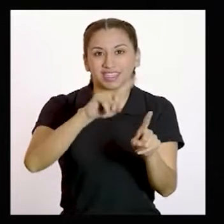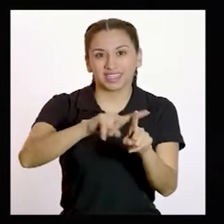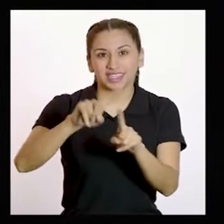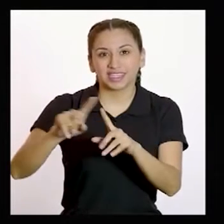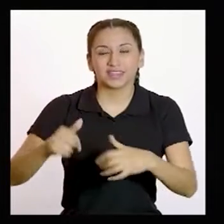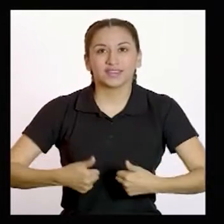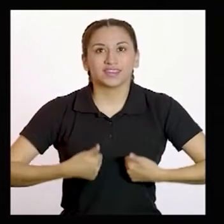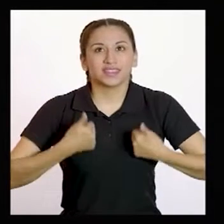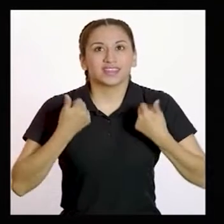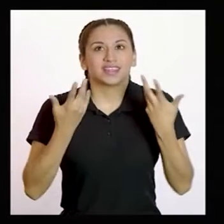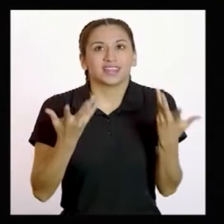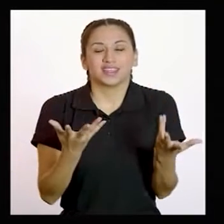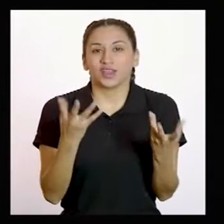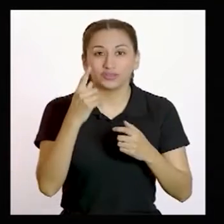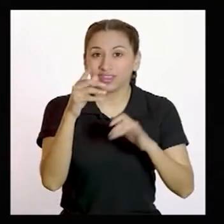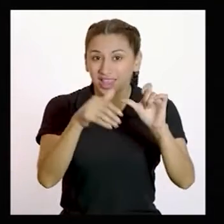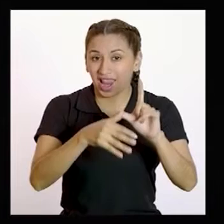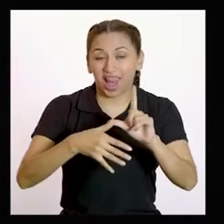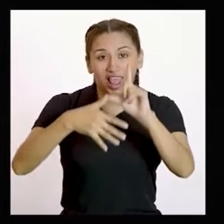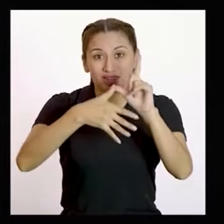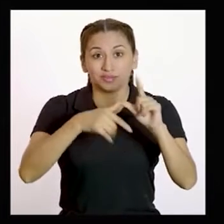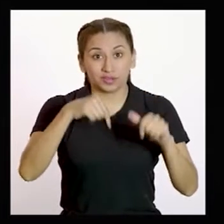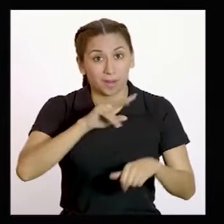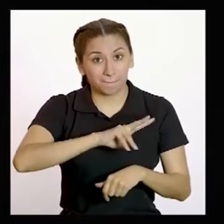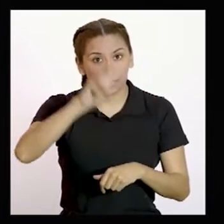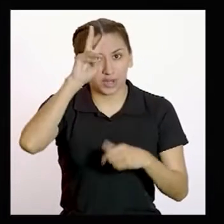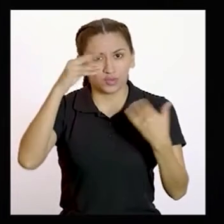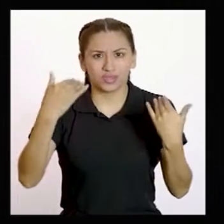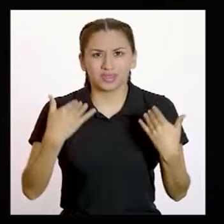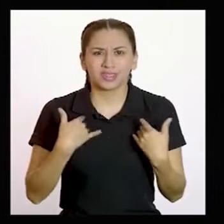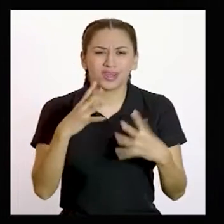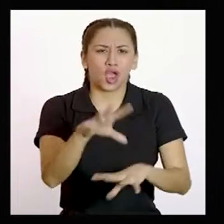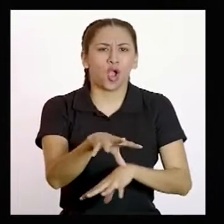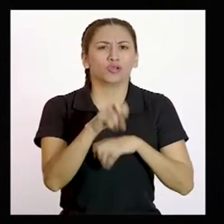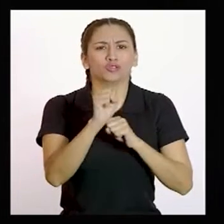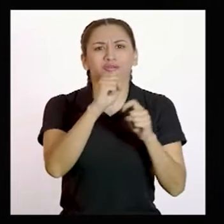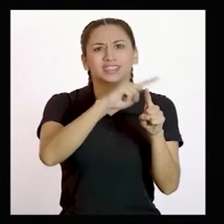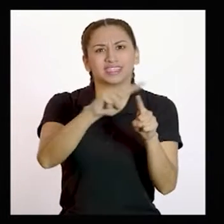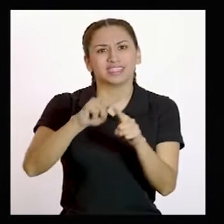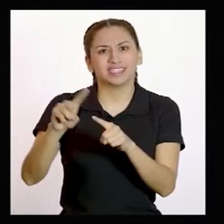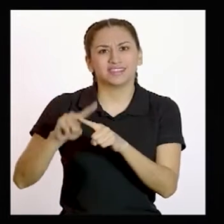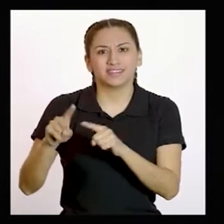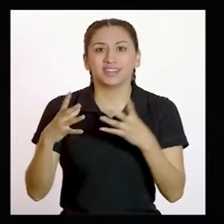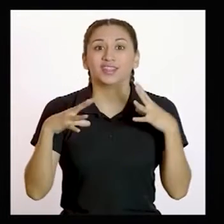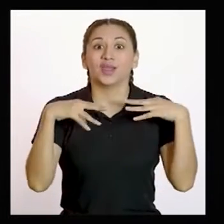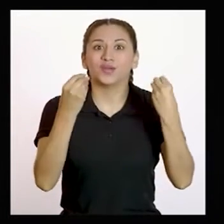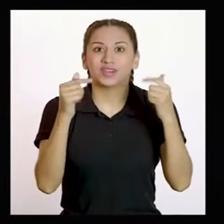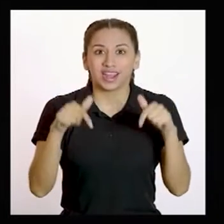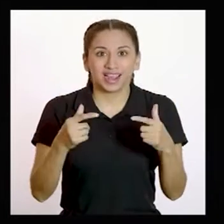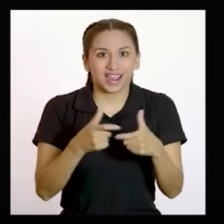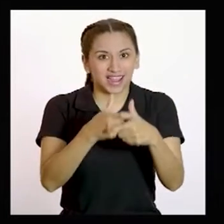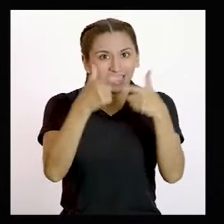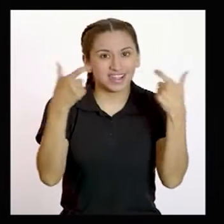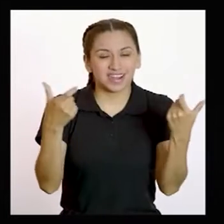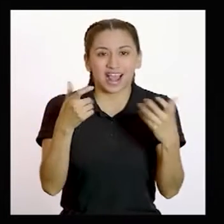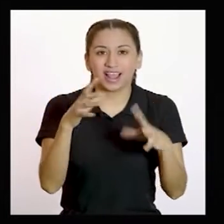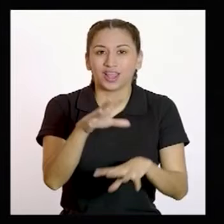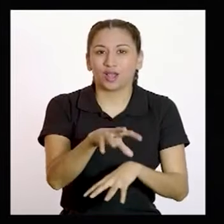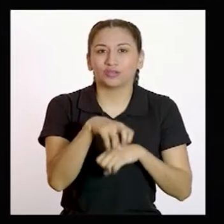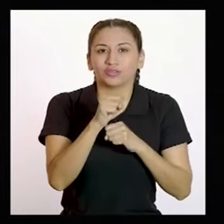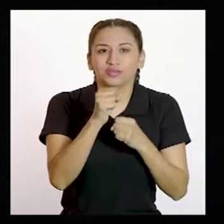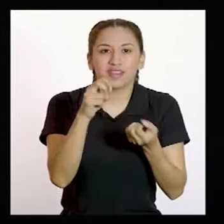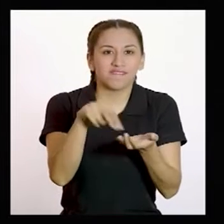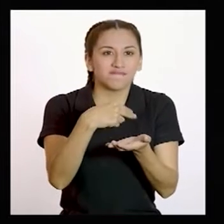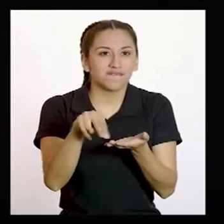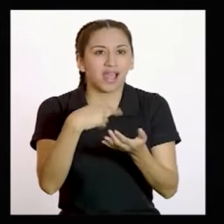nuestra diversidad folclórica. El Perú es un país folclórico, porque aquí tenemos una gran